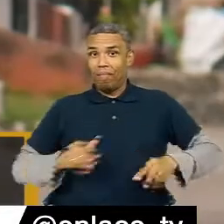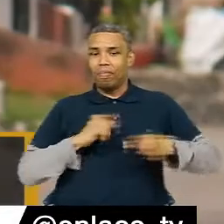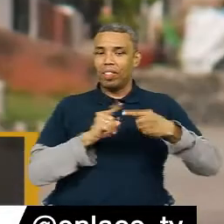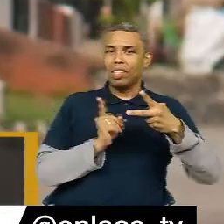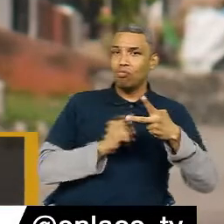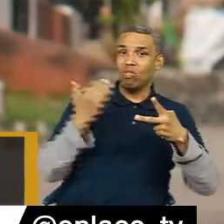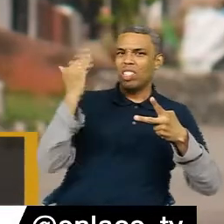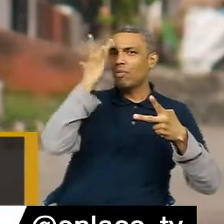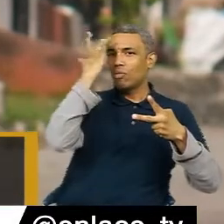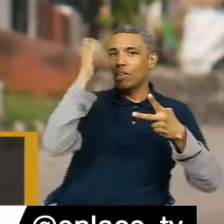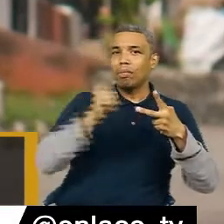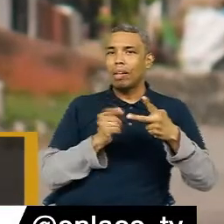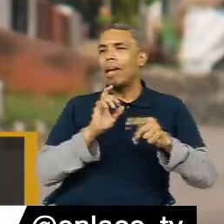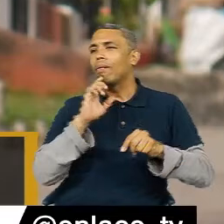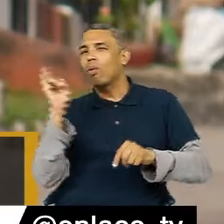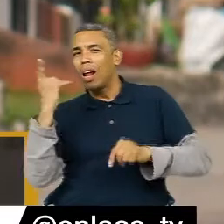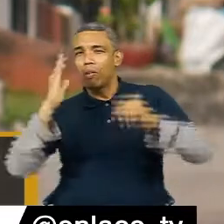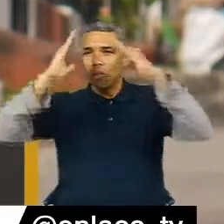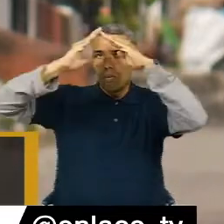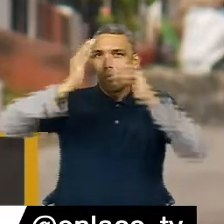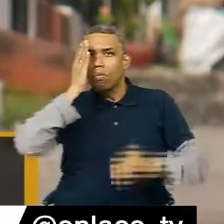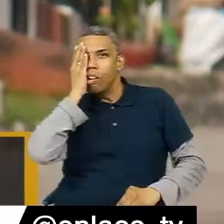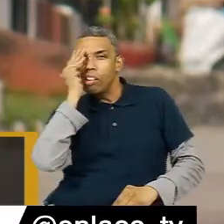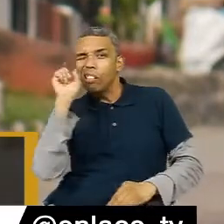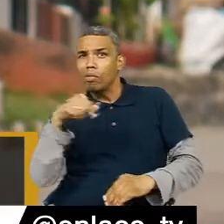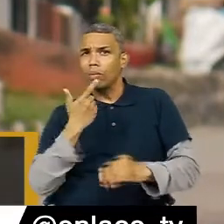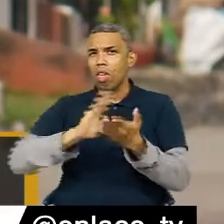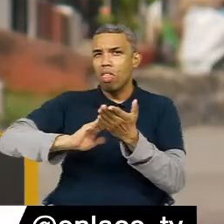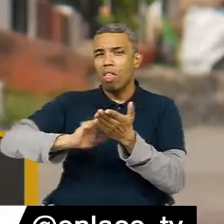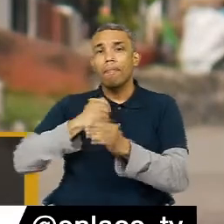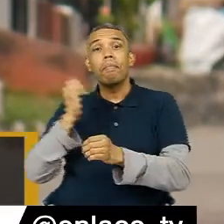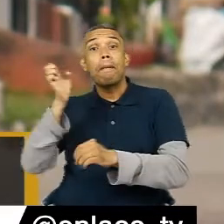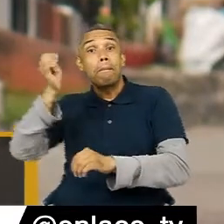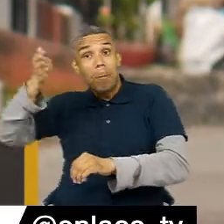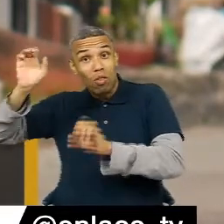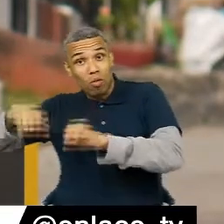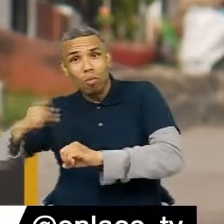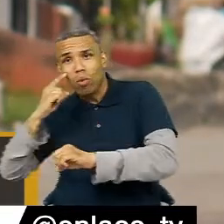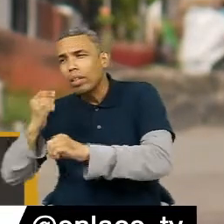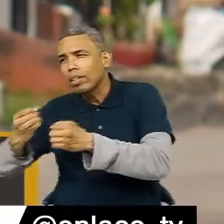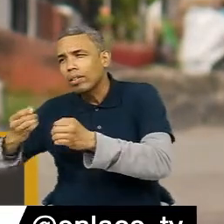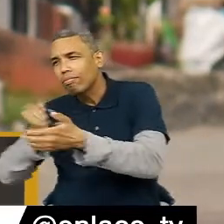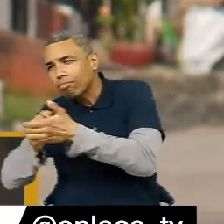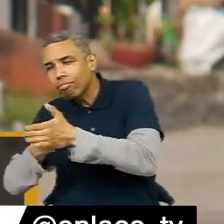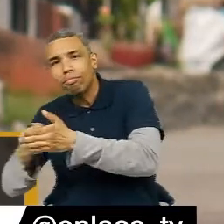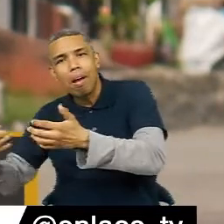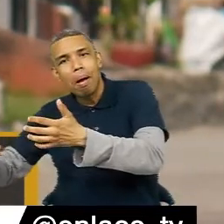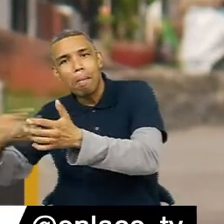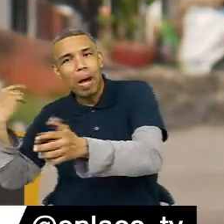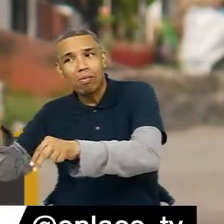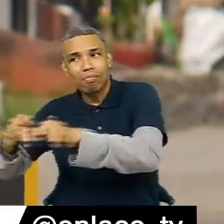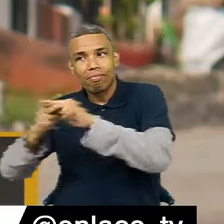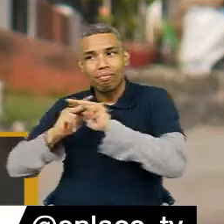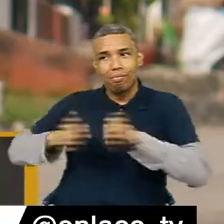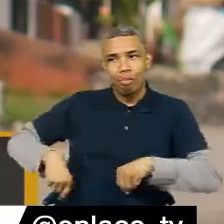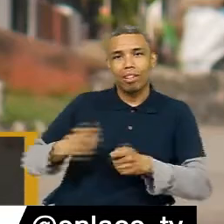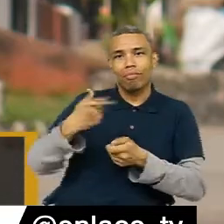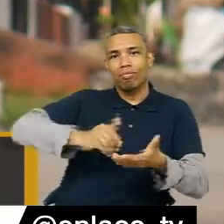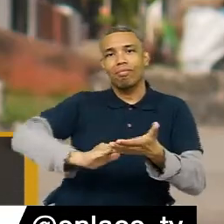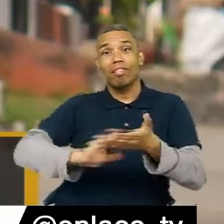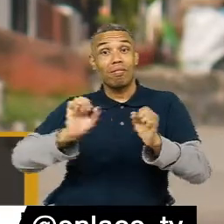Desde hace un mes comenzaron estas encuestas, que no tardan más de 30 minutos y que son hechas por funcionarios de EDUBA con el objetivo de entregarle